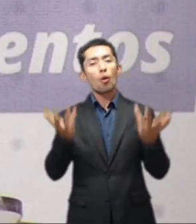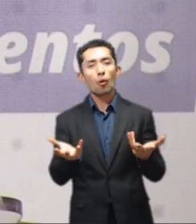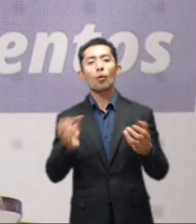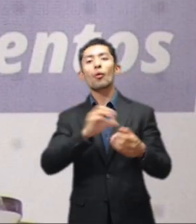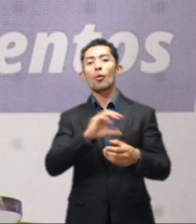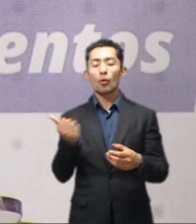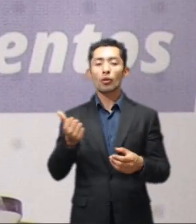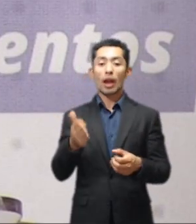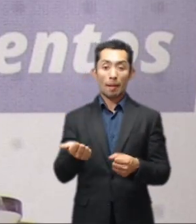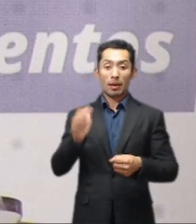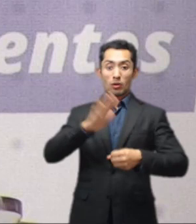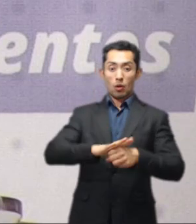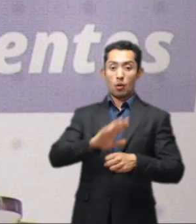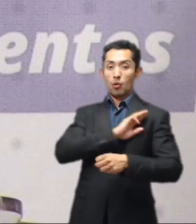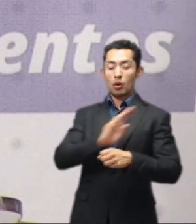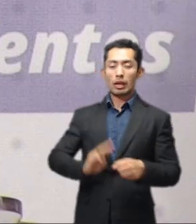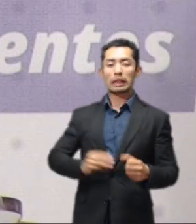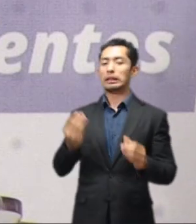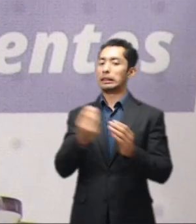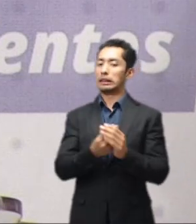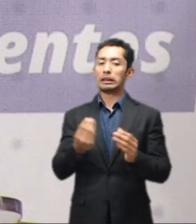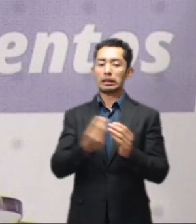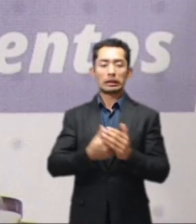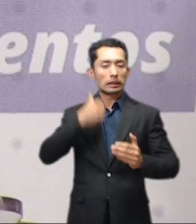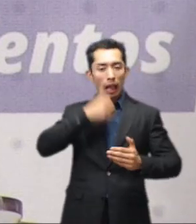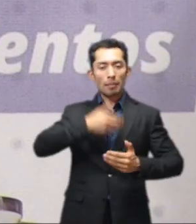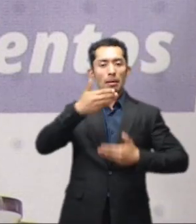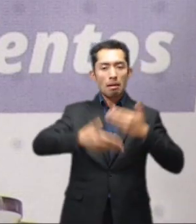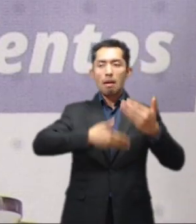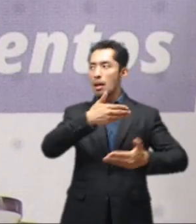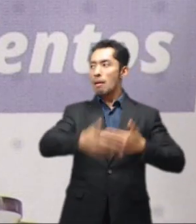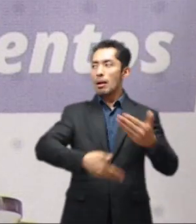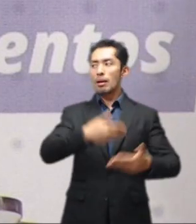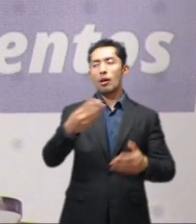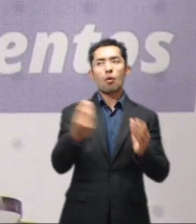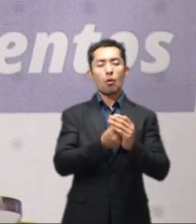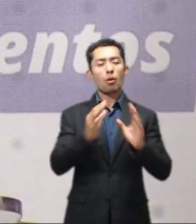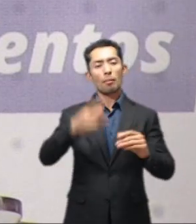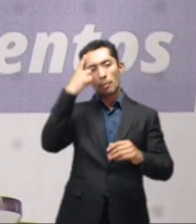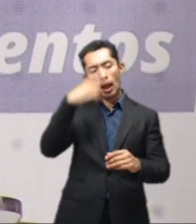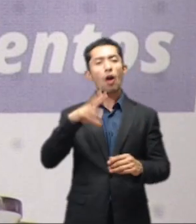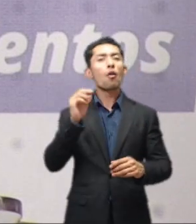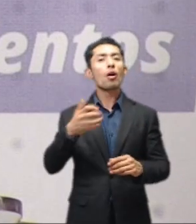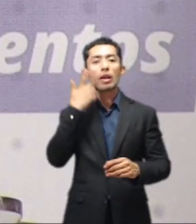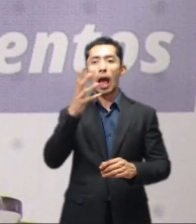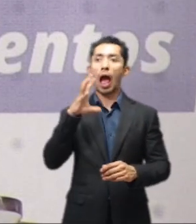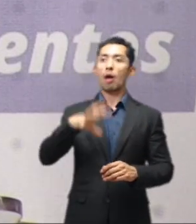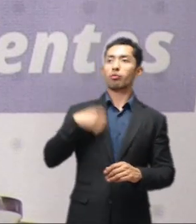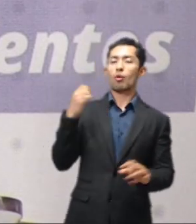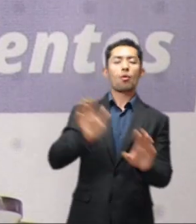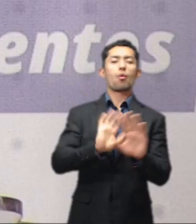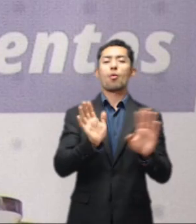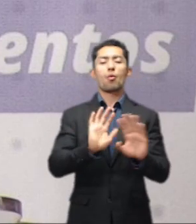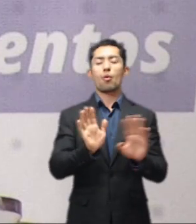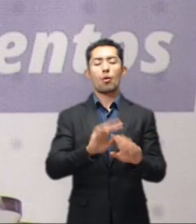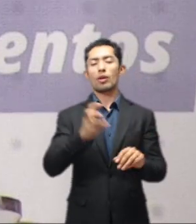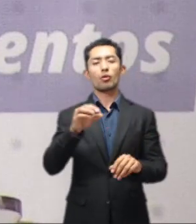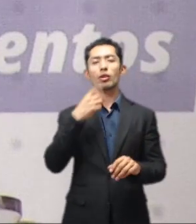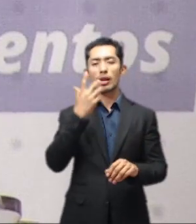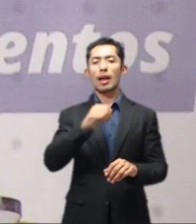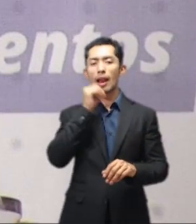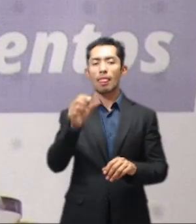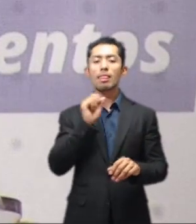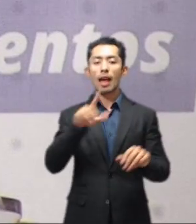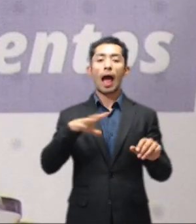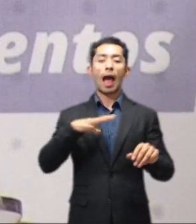administración se capacitará día con día eh Para que no exista ningún tipo de abusos tenemos una área